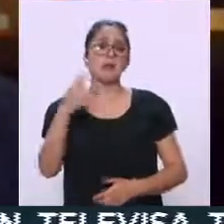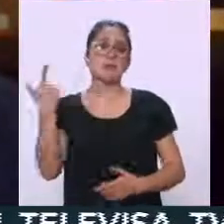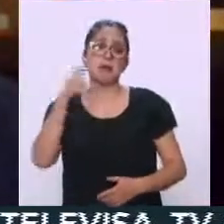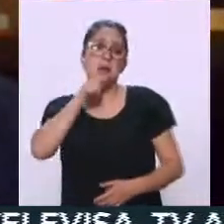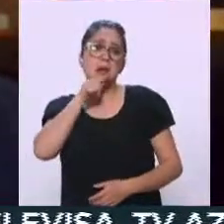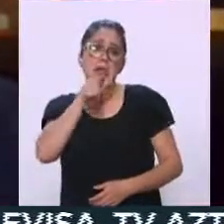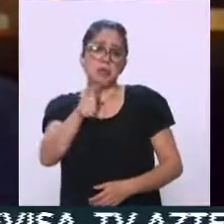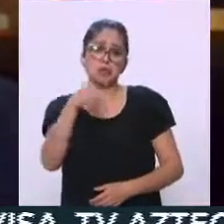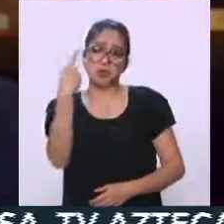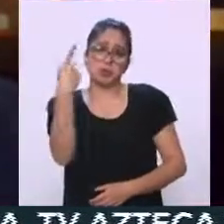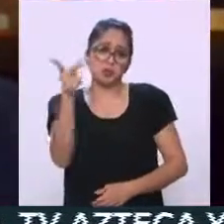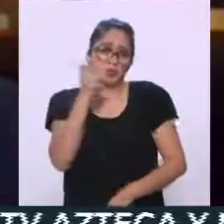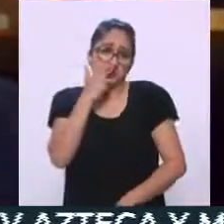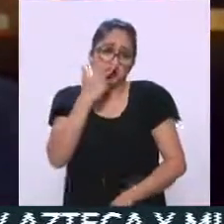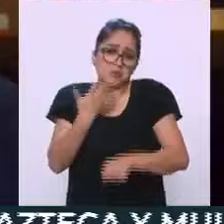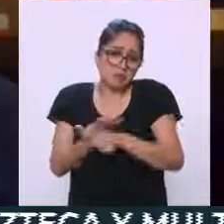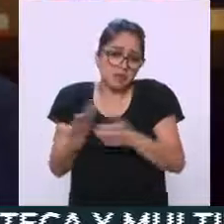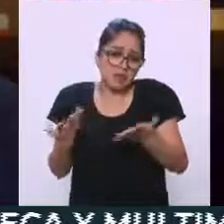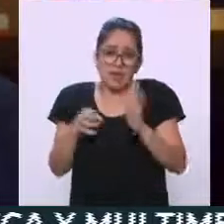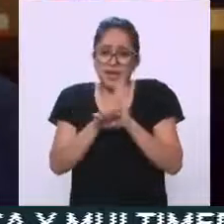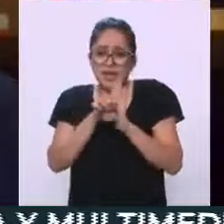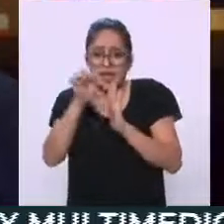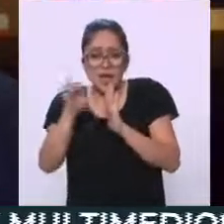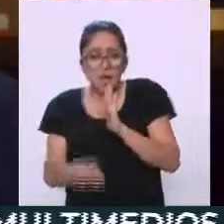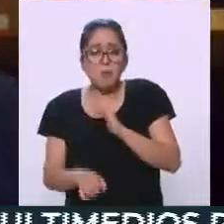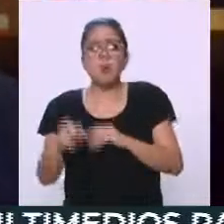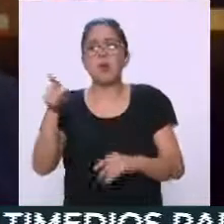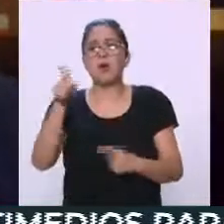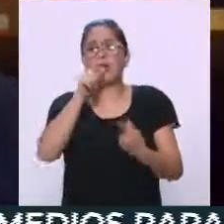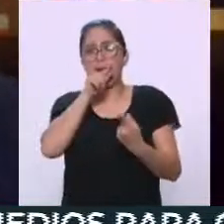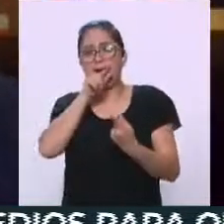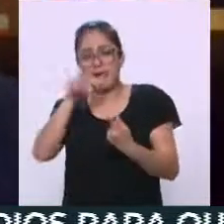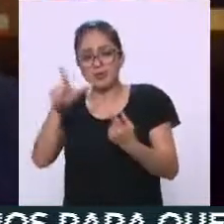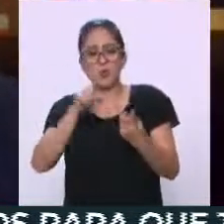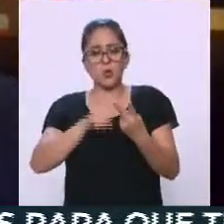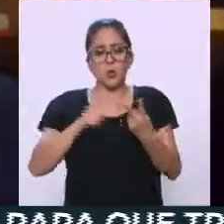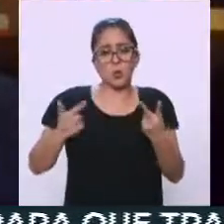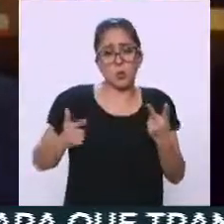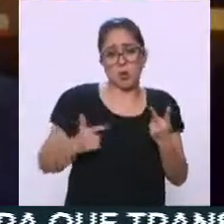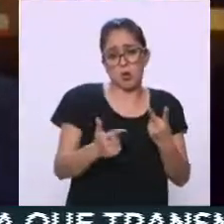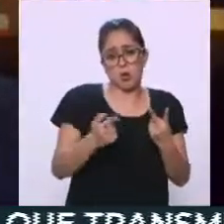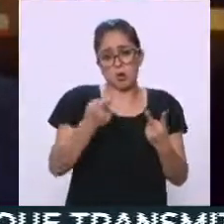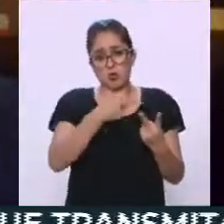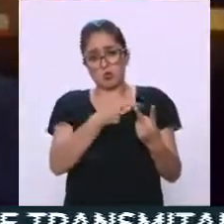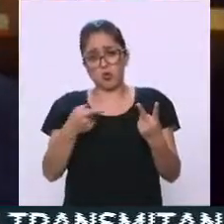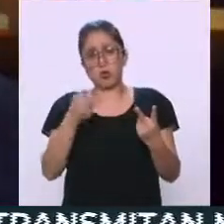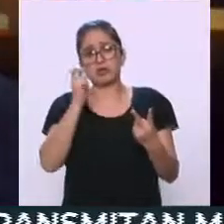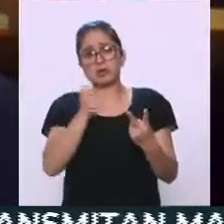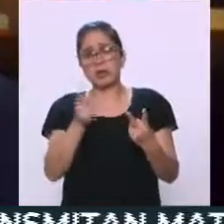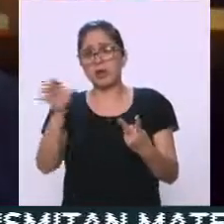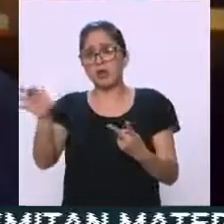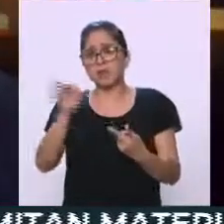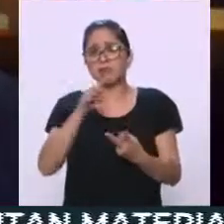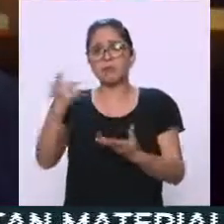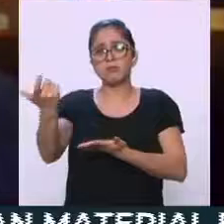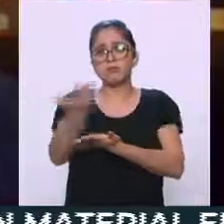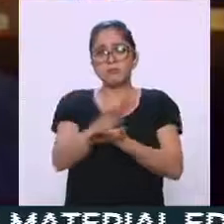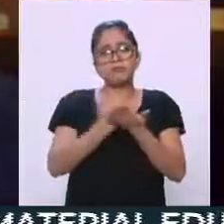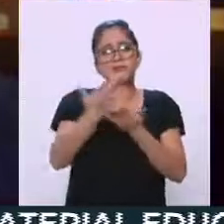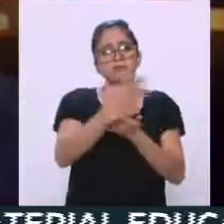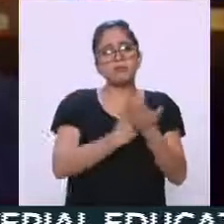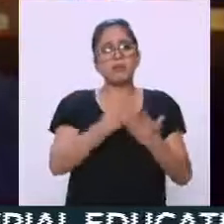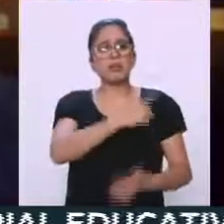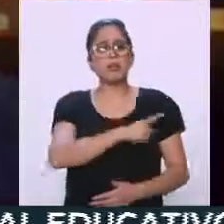¿no? Y que incluso la deuda que contrataron, que solamente tanto Jalisco como Guanajuato han sido los estados que han contratado deuda, iba a